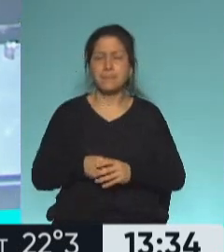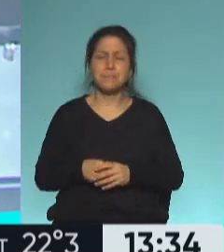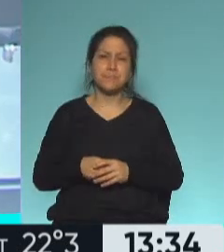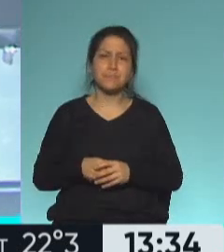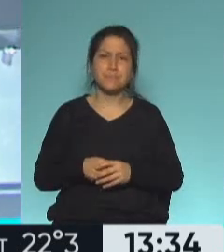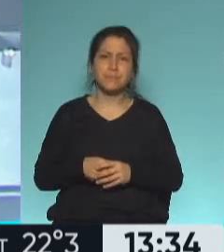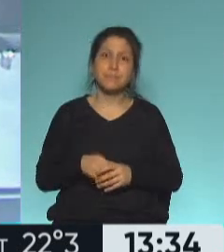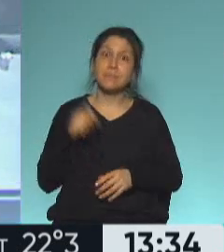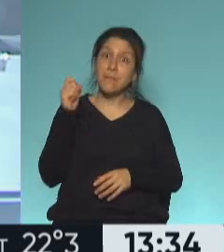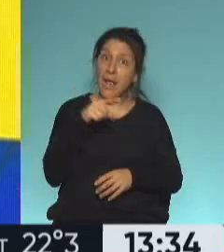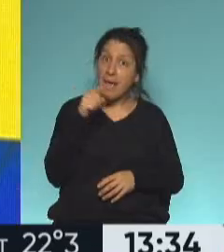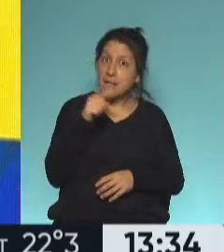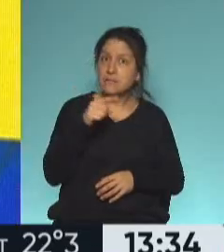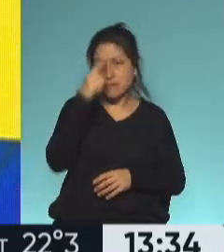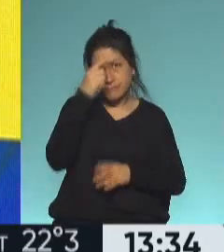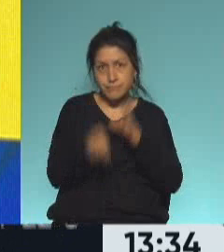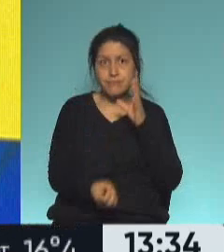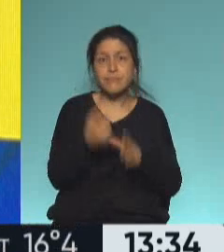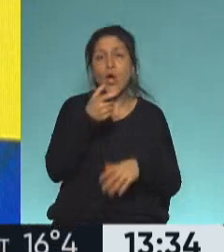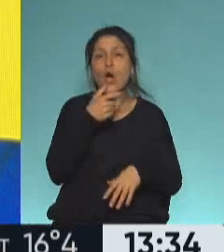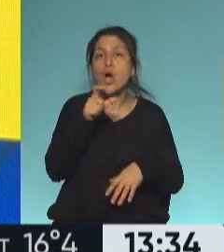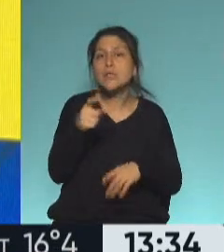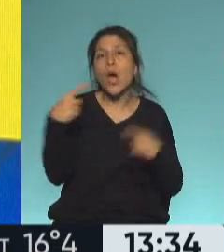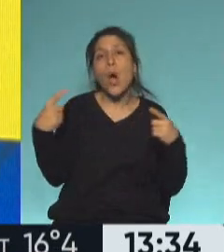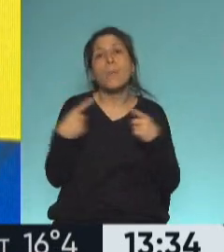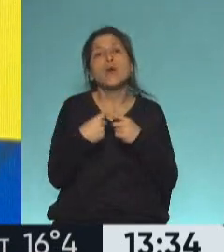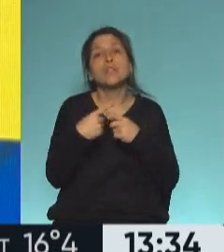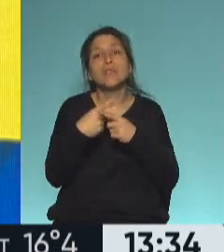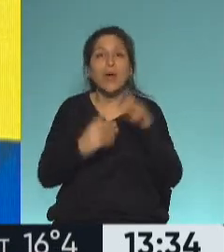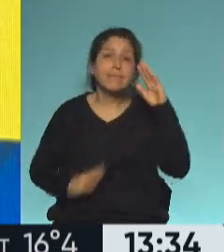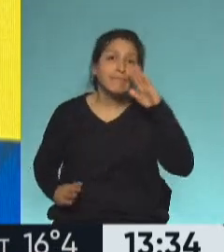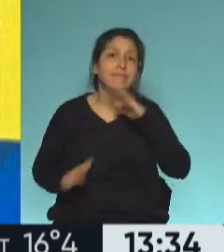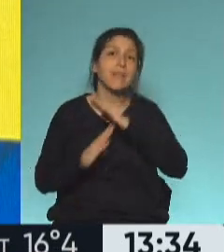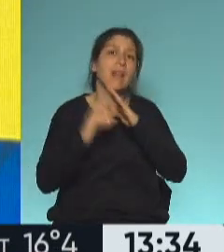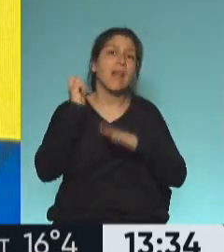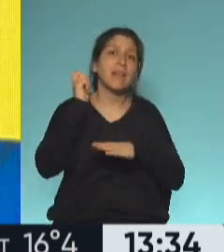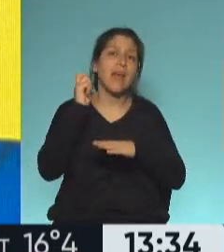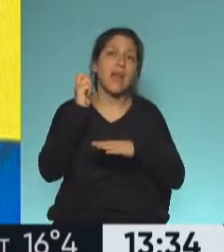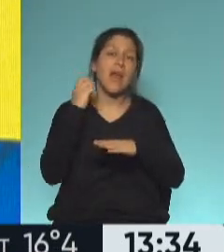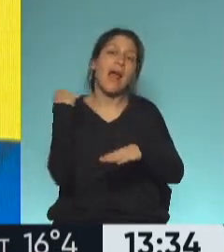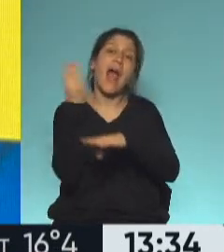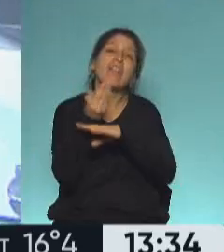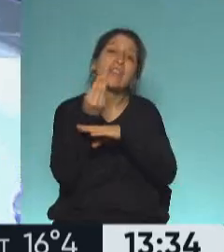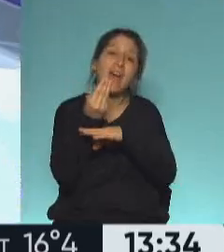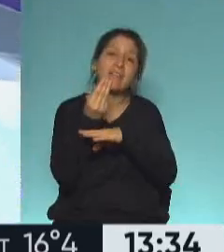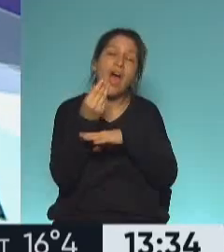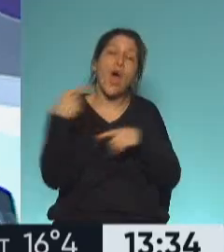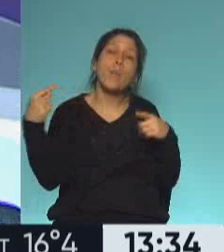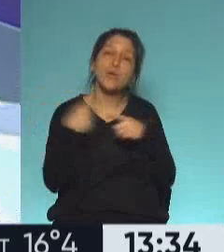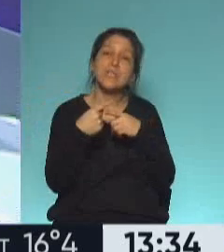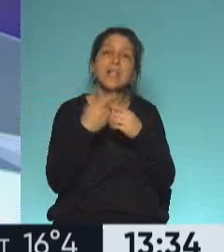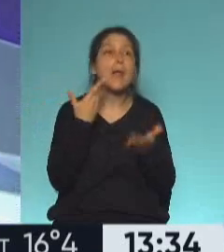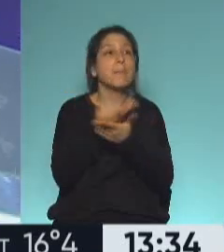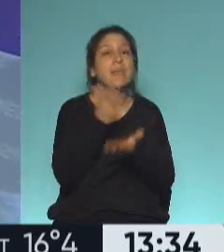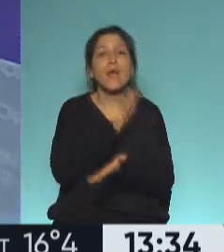Bueno, en este caso se crea un consejo opositor liderado por la principal candidata opositora, y se piden nuevas